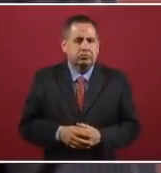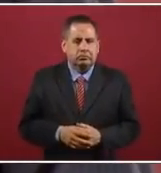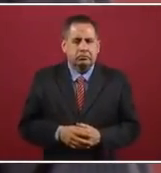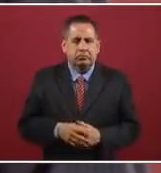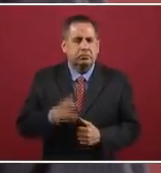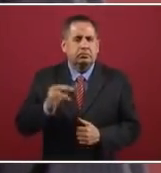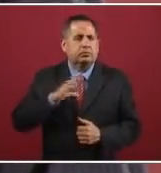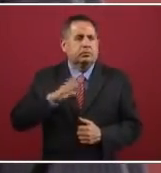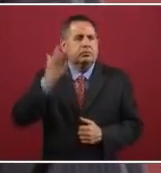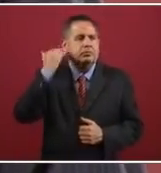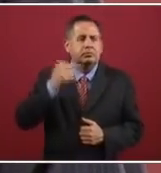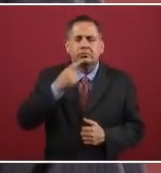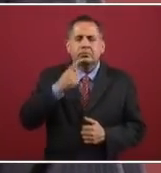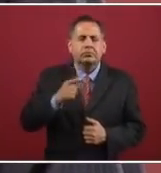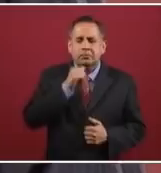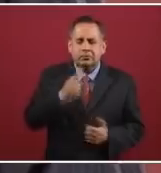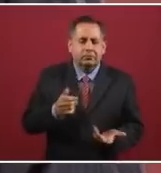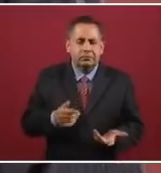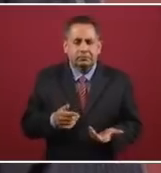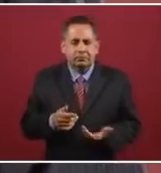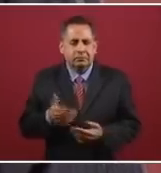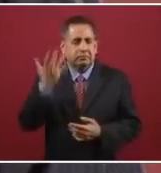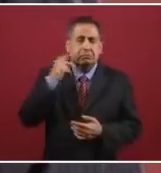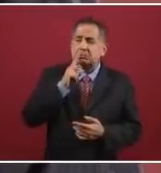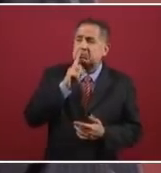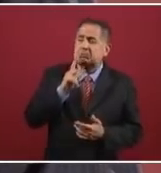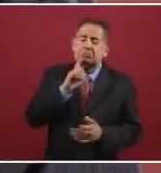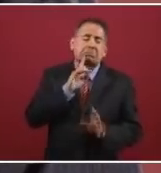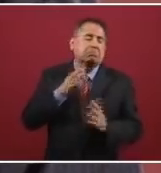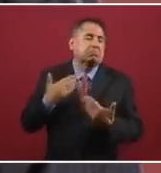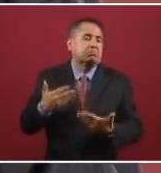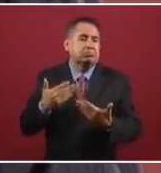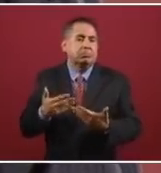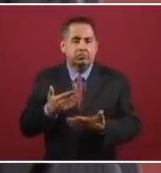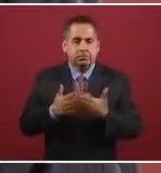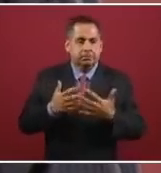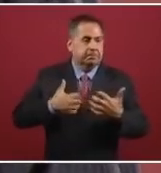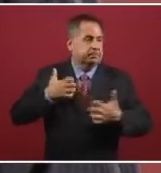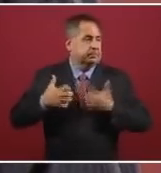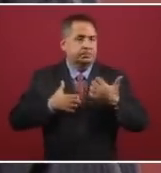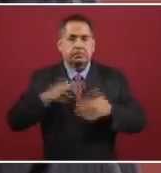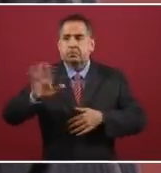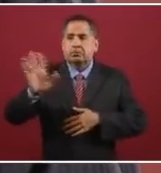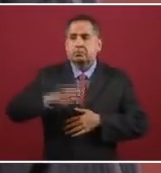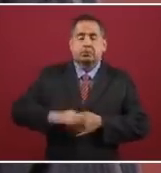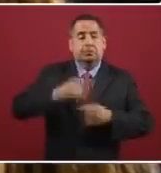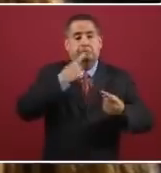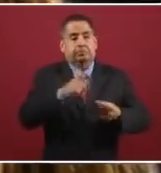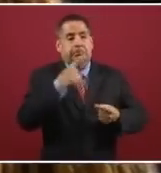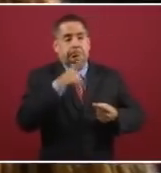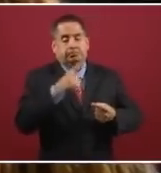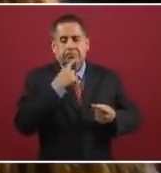no había ese ánimo. Ahora se puso de moda.